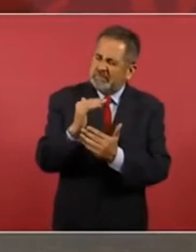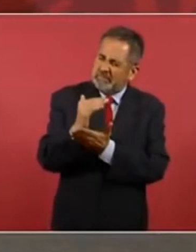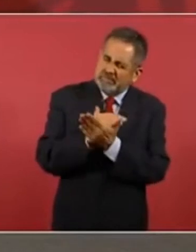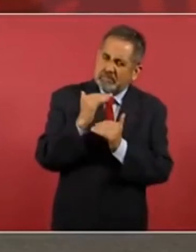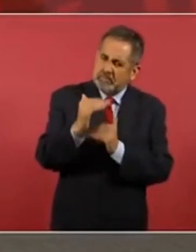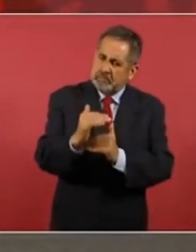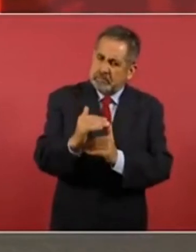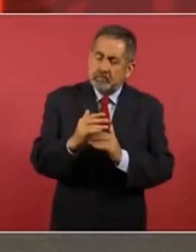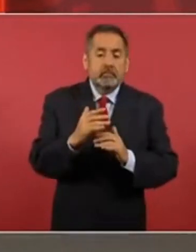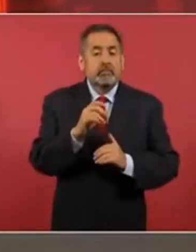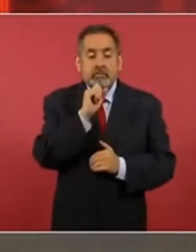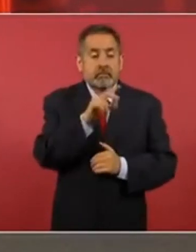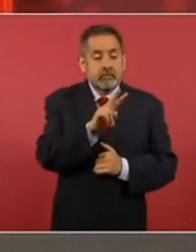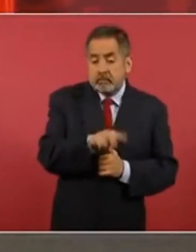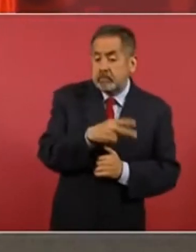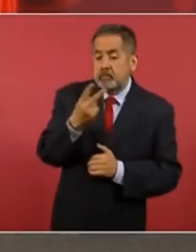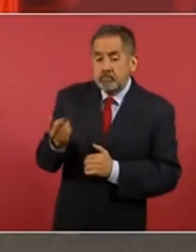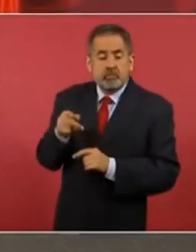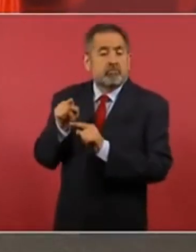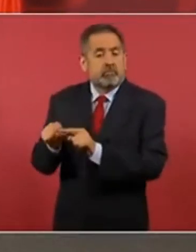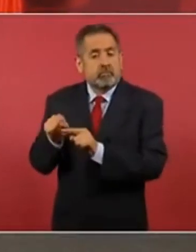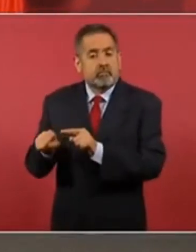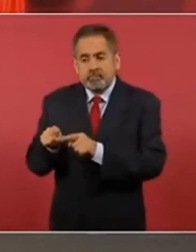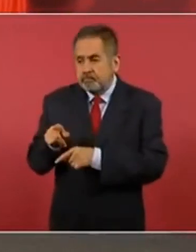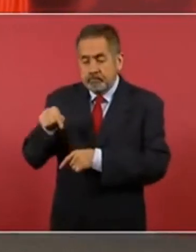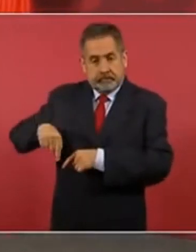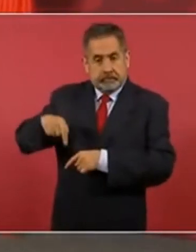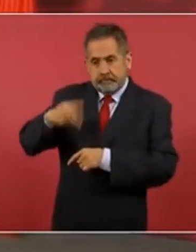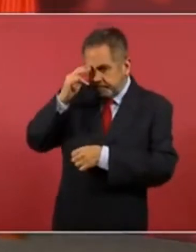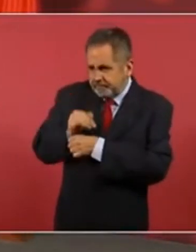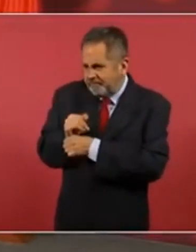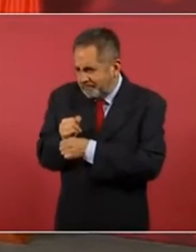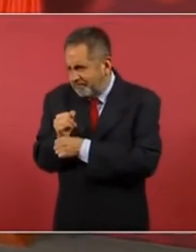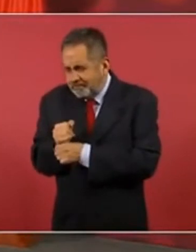y al mismo tiempo se vaya investigando